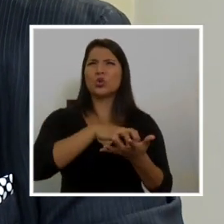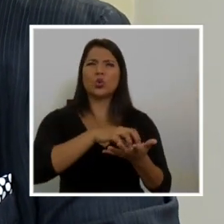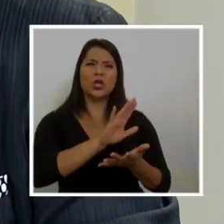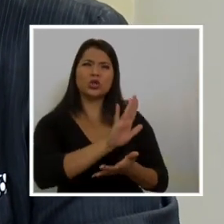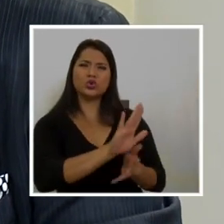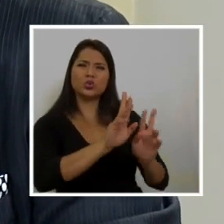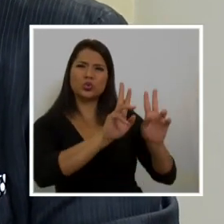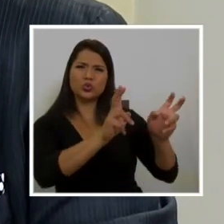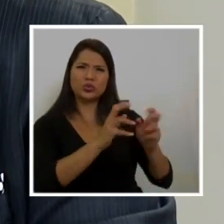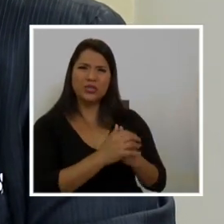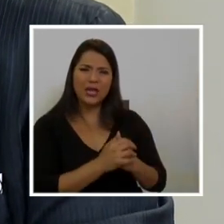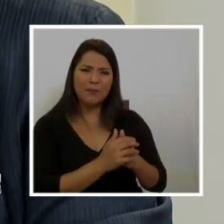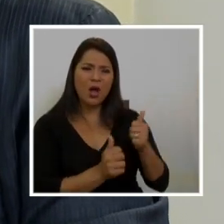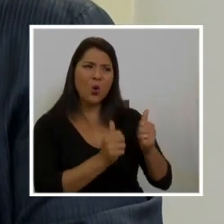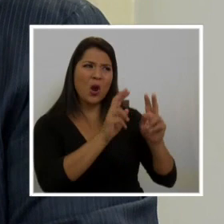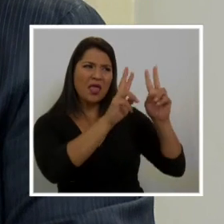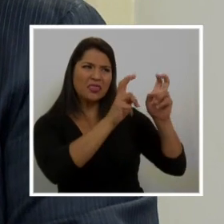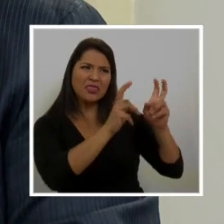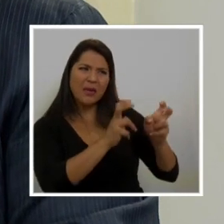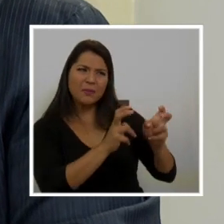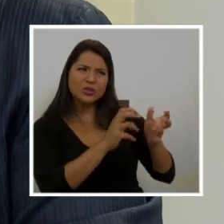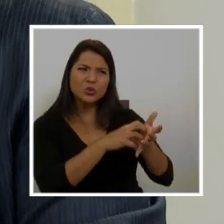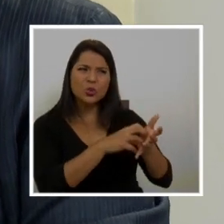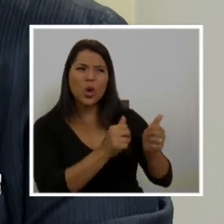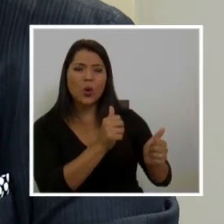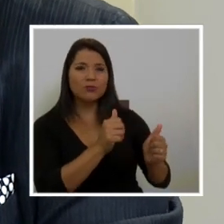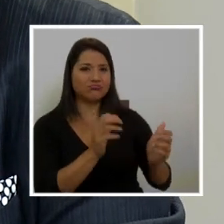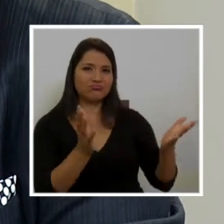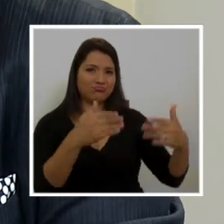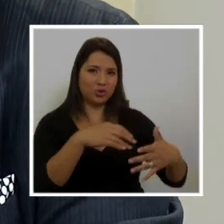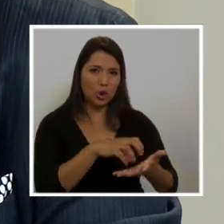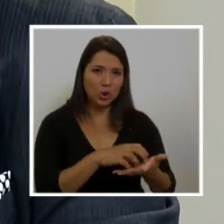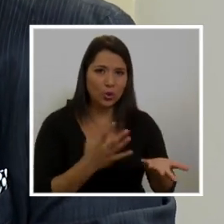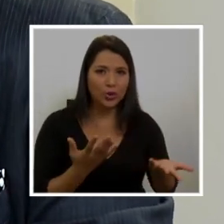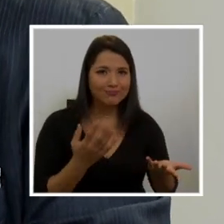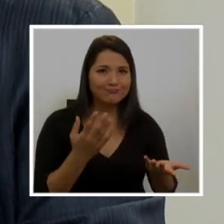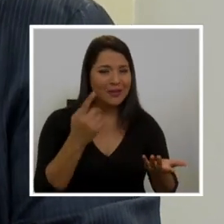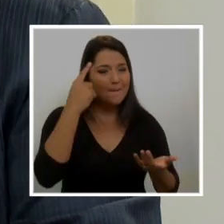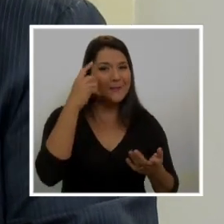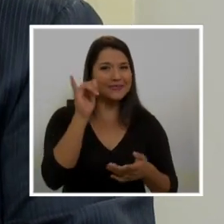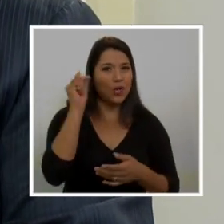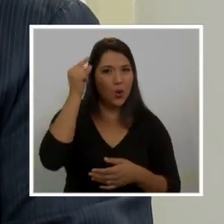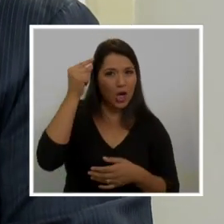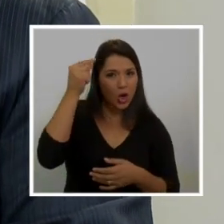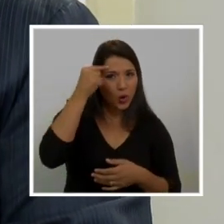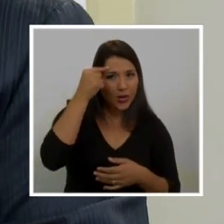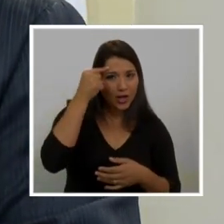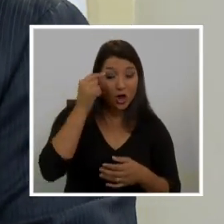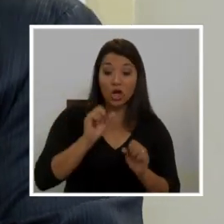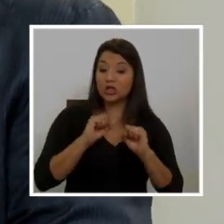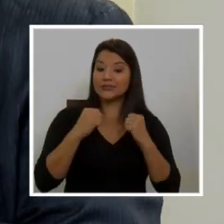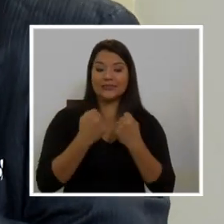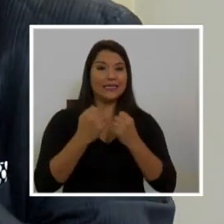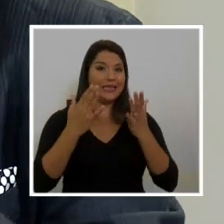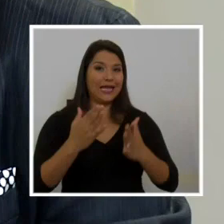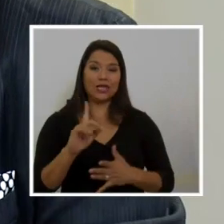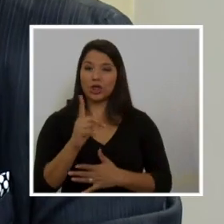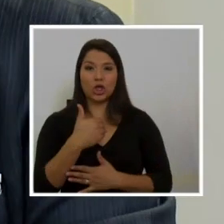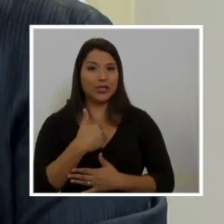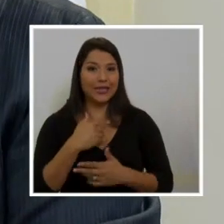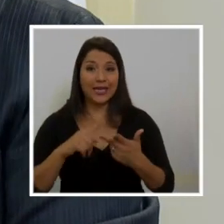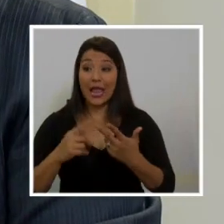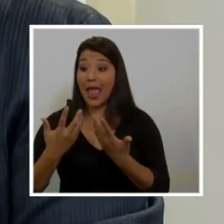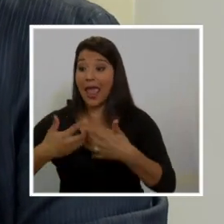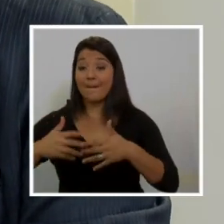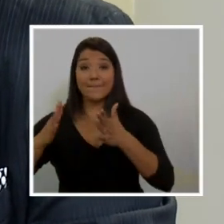Benavides o que va a estar de acuerdo el presidente de la República. Yo no tengo ninguna. Va por ese lado. Los sindicatos no la tienen. Los empresarios tampoco